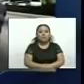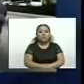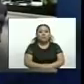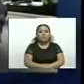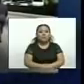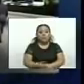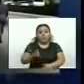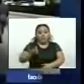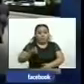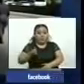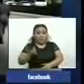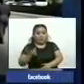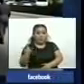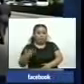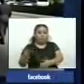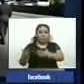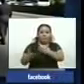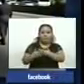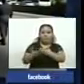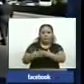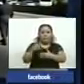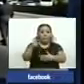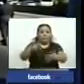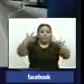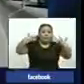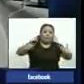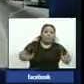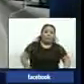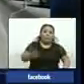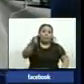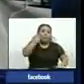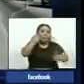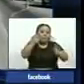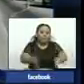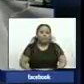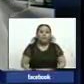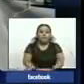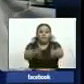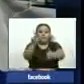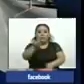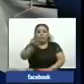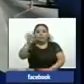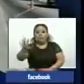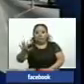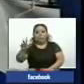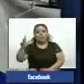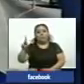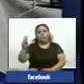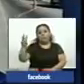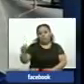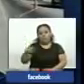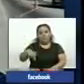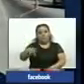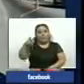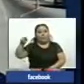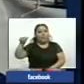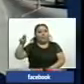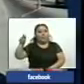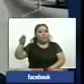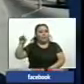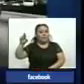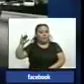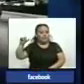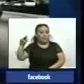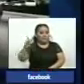Autoridades policiales fueron alertadas de un cadáver localizado sobre el kilómetro 15 de la carretera Panamericana. La víctima de entre